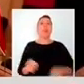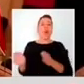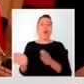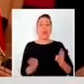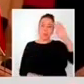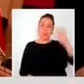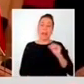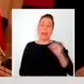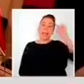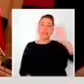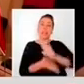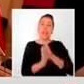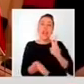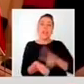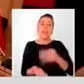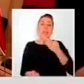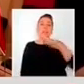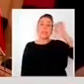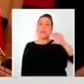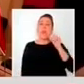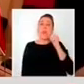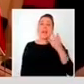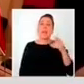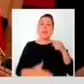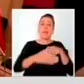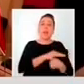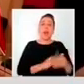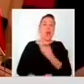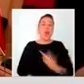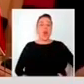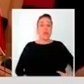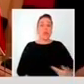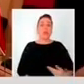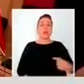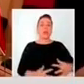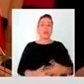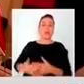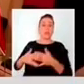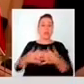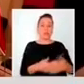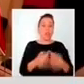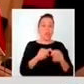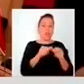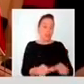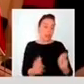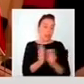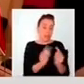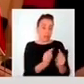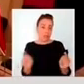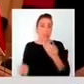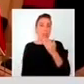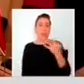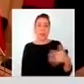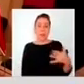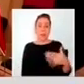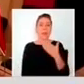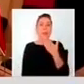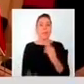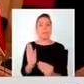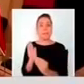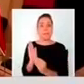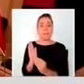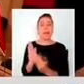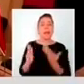y sepamos también cuál es la intervención que tuvo el gobierno norteamericano durante este periodo. Pero también sería importante que incorporemos la intervención de la